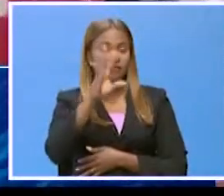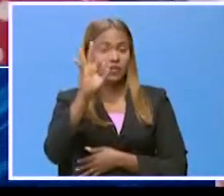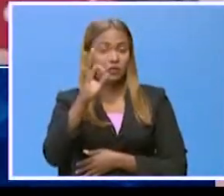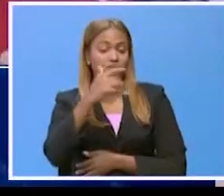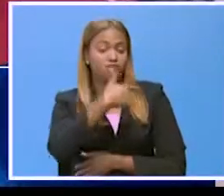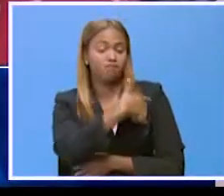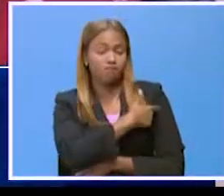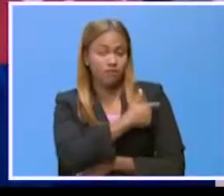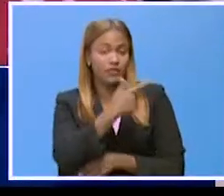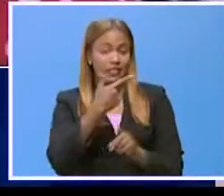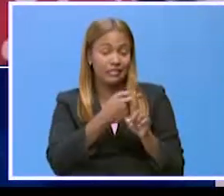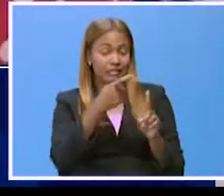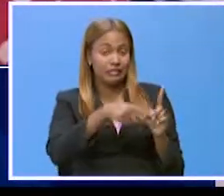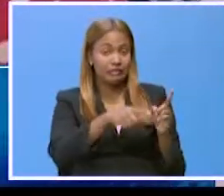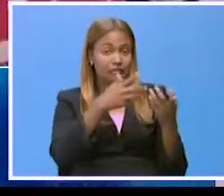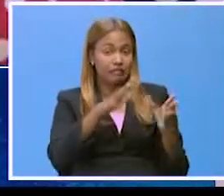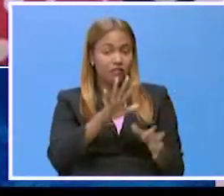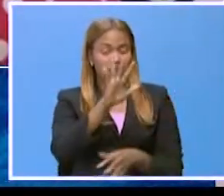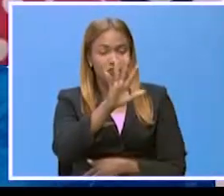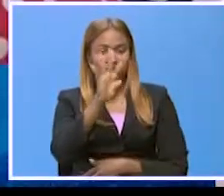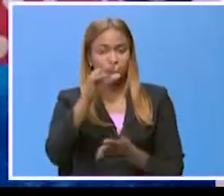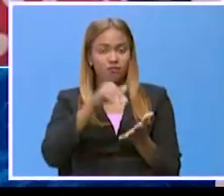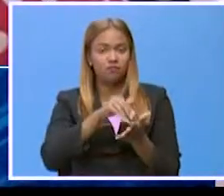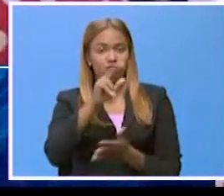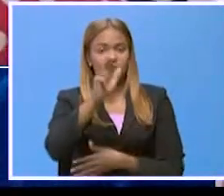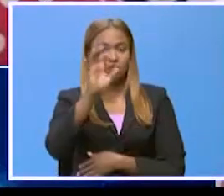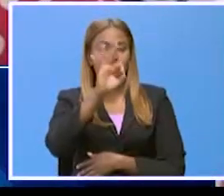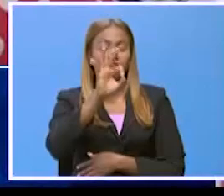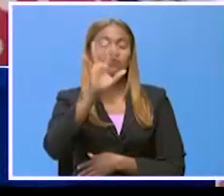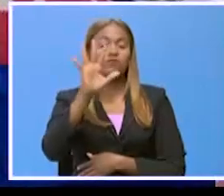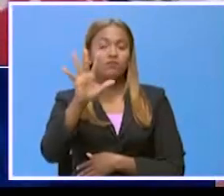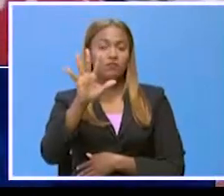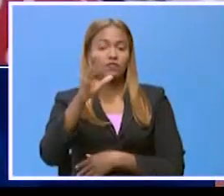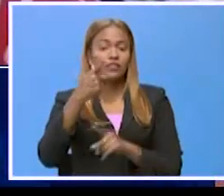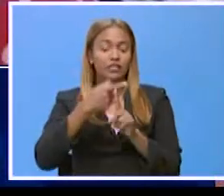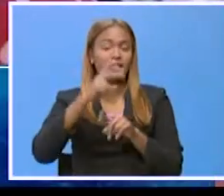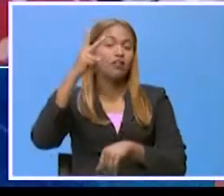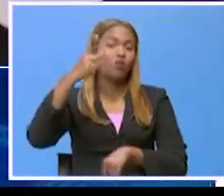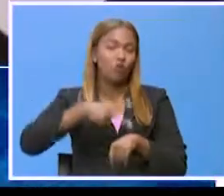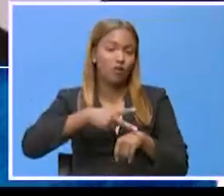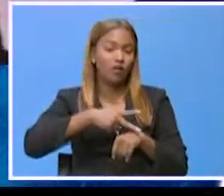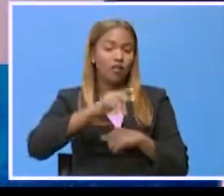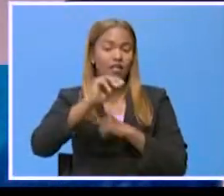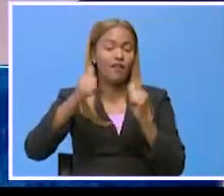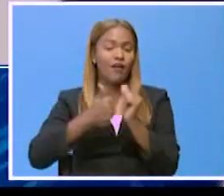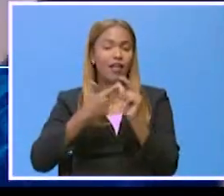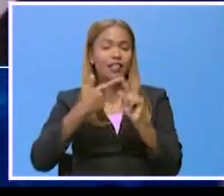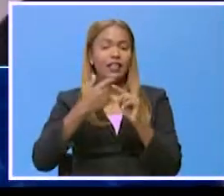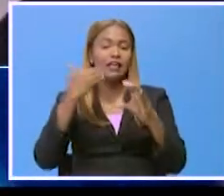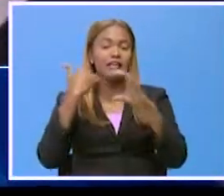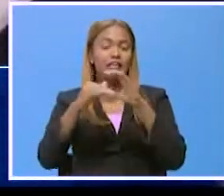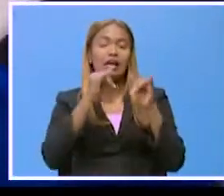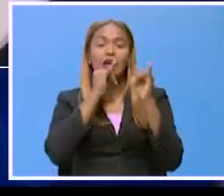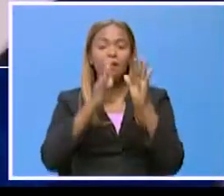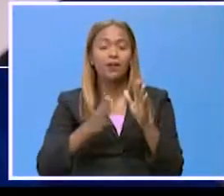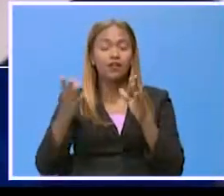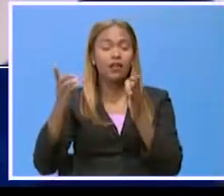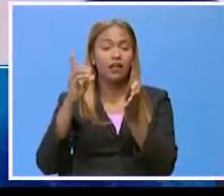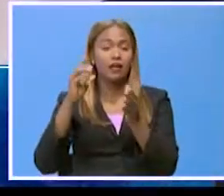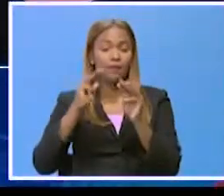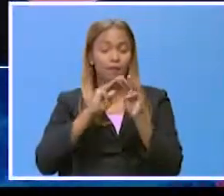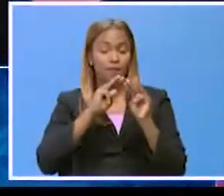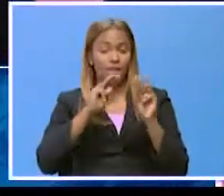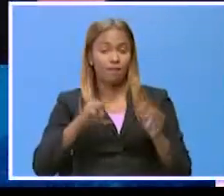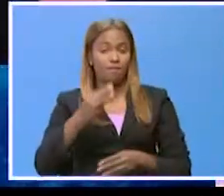dosis y de estas las 54 mil 395 de la segunda a través de una nota de prensa el titular del organismo de